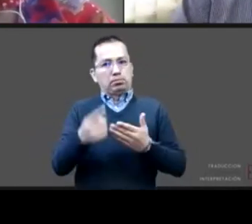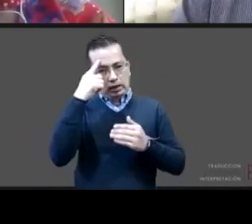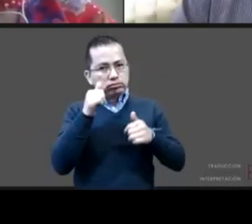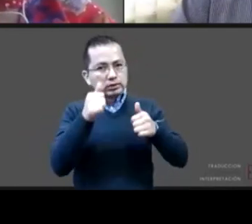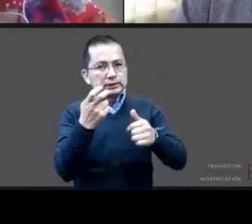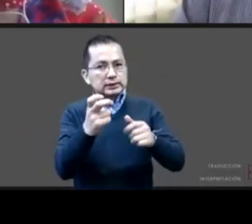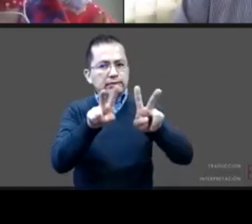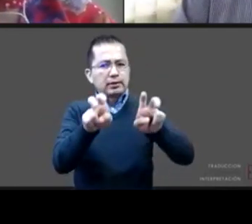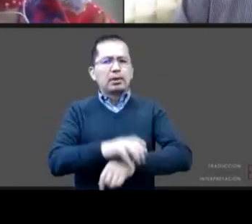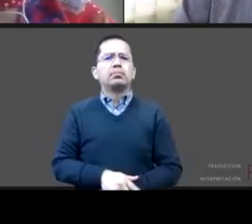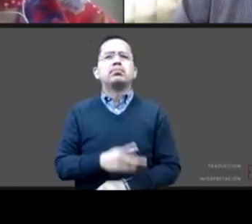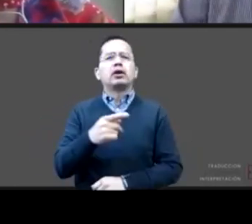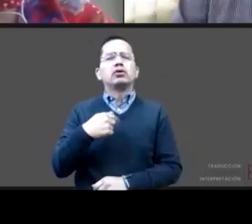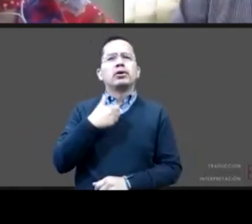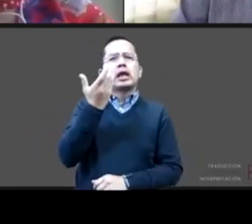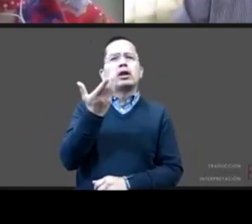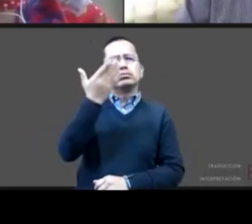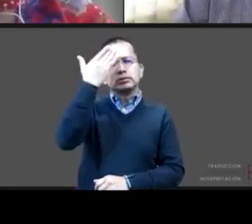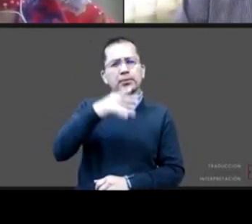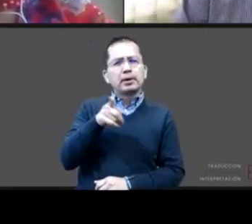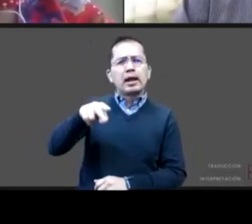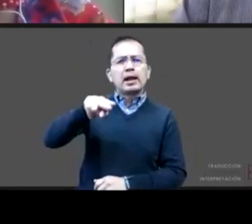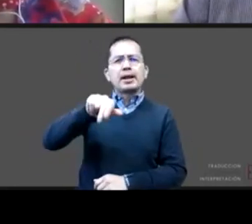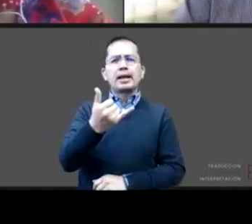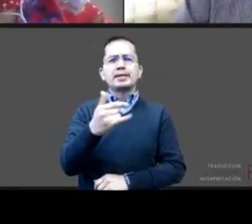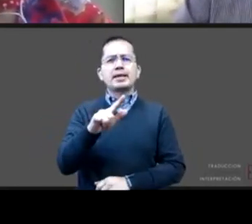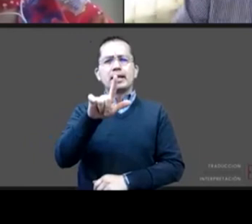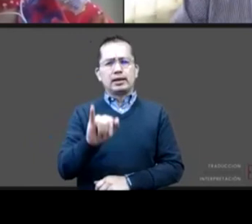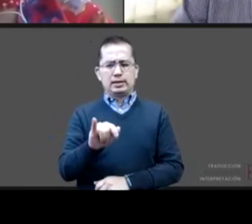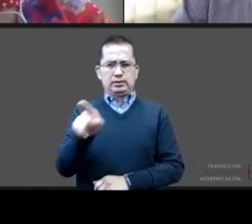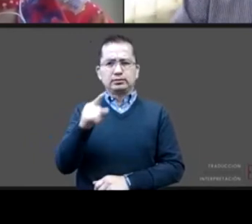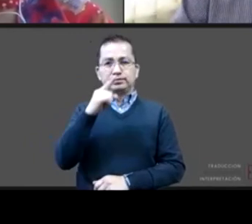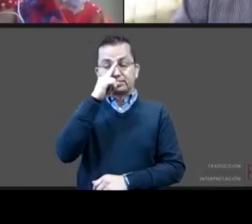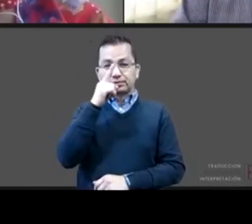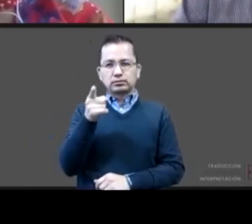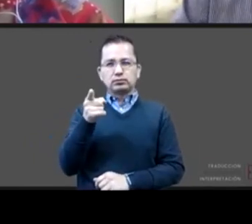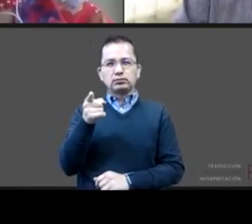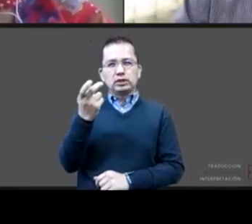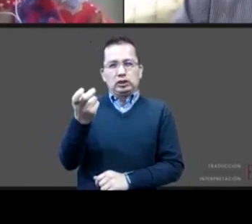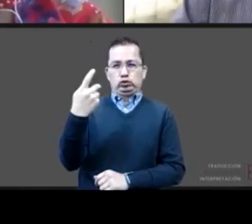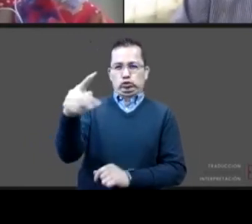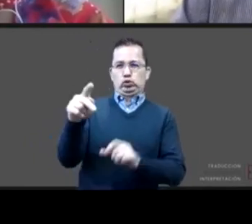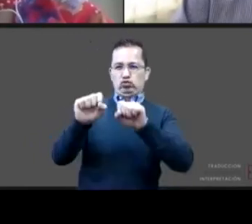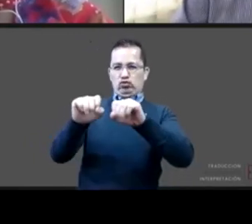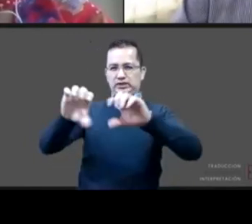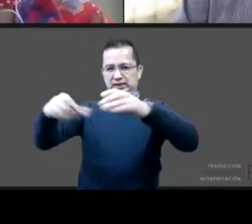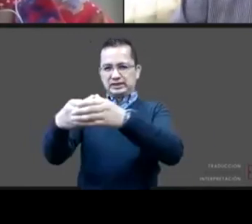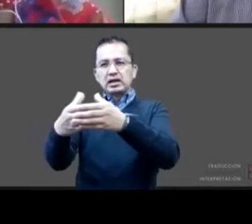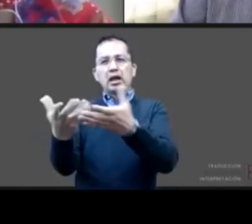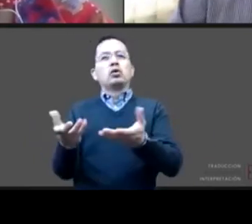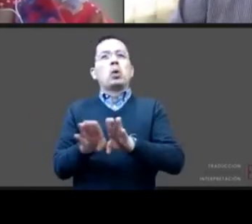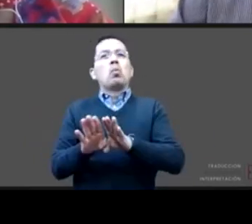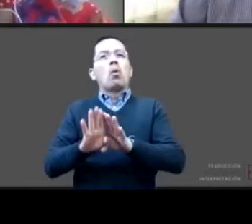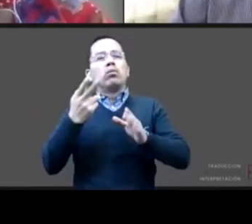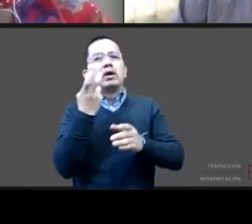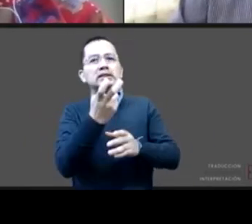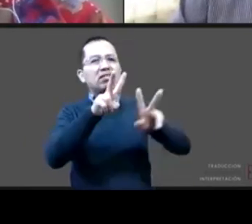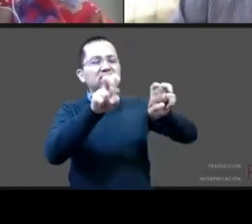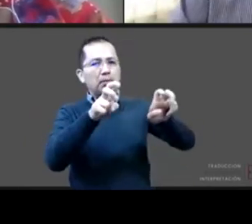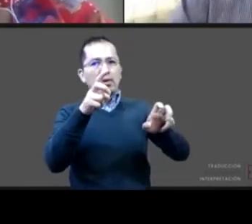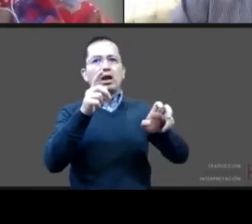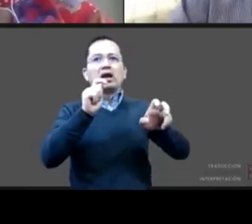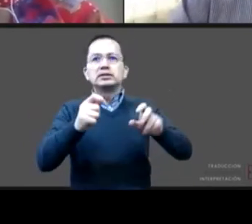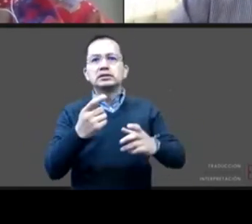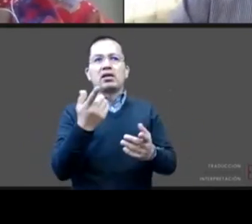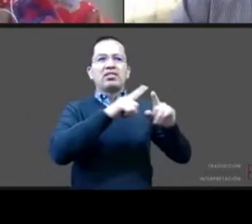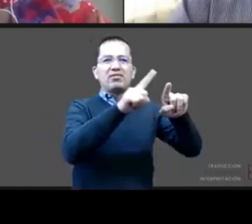viendo este contexto, digamos, de material, digamos, de abuso sexual y que representa, como decía Pili, y